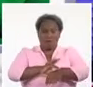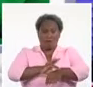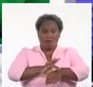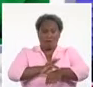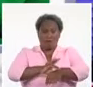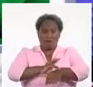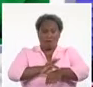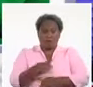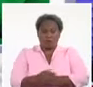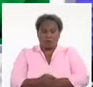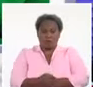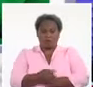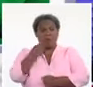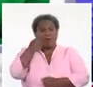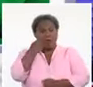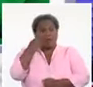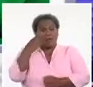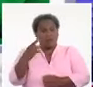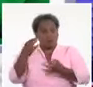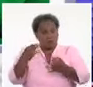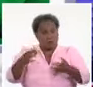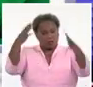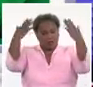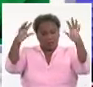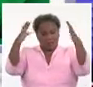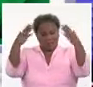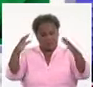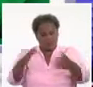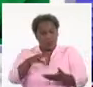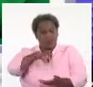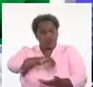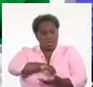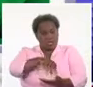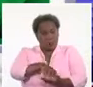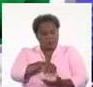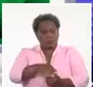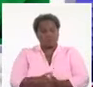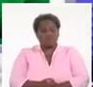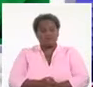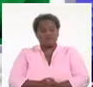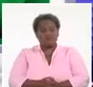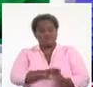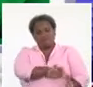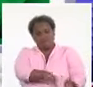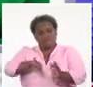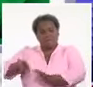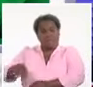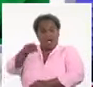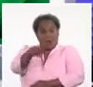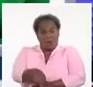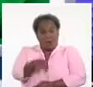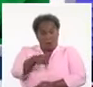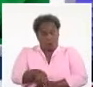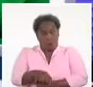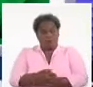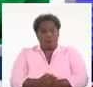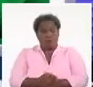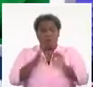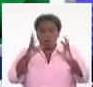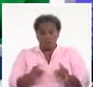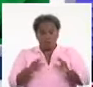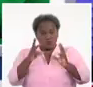nuestro reconocimiento y felicidades. Hoy realmente con resultados muy